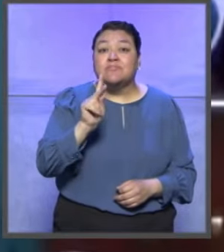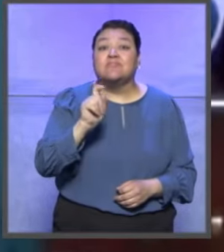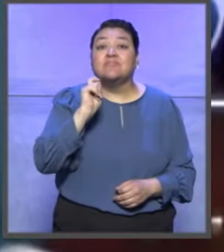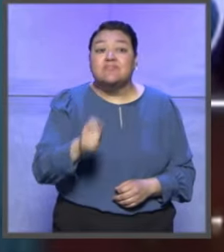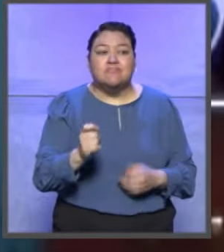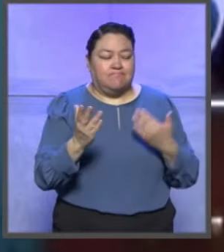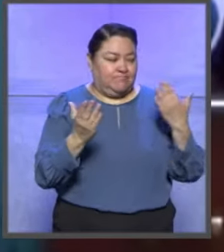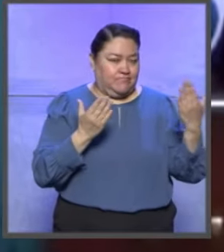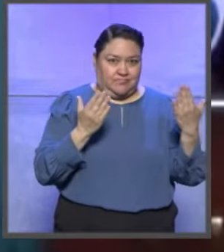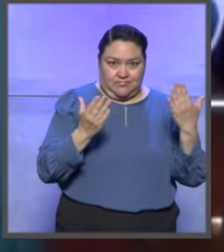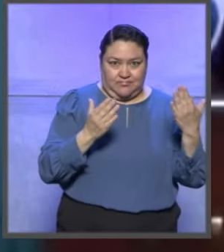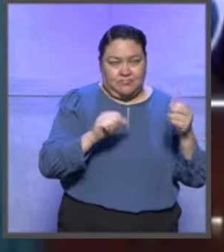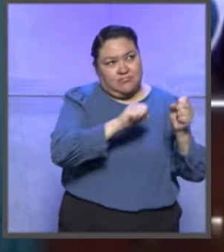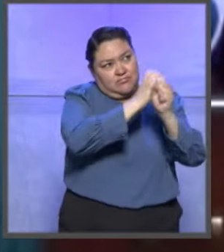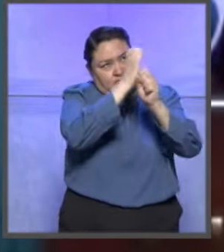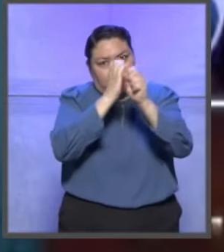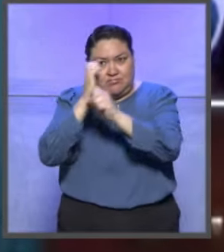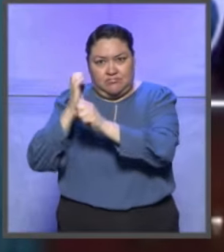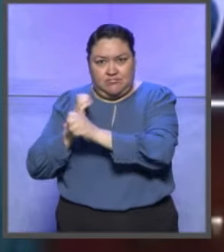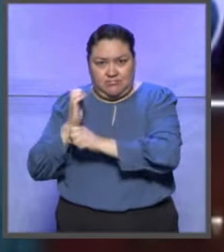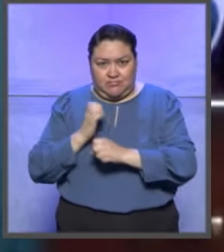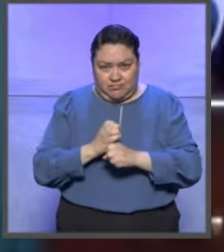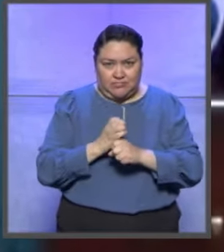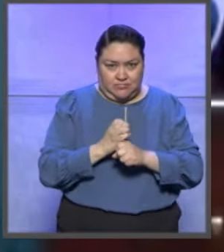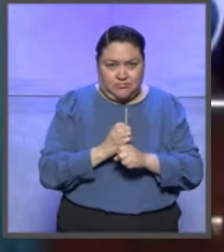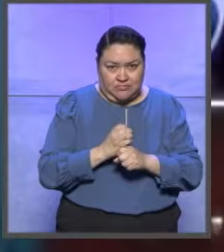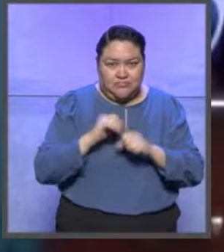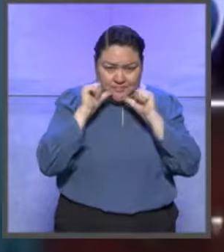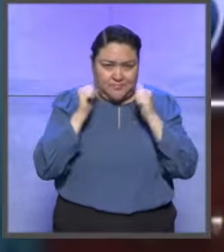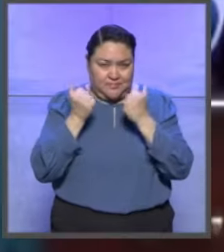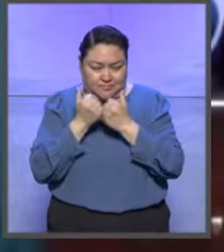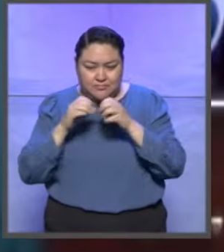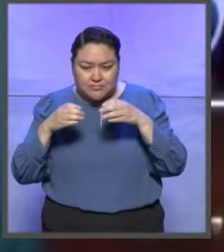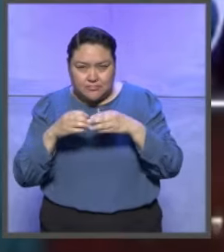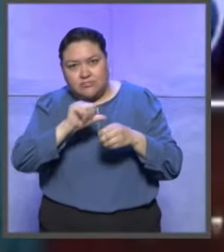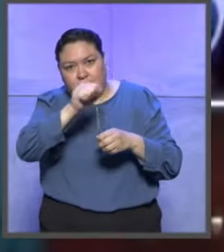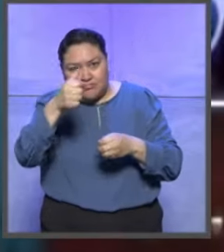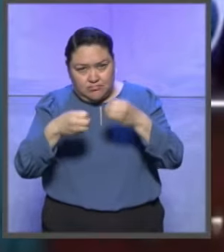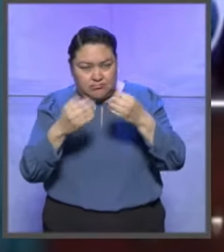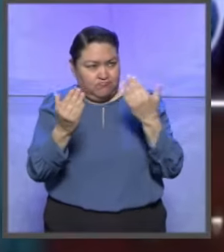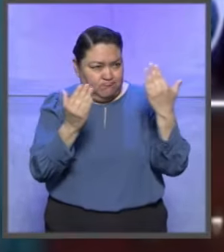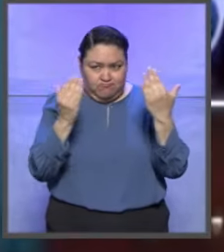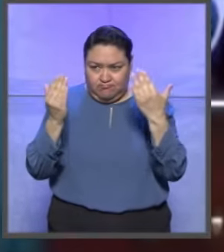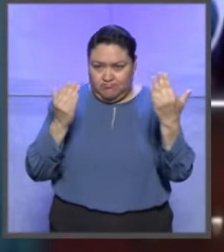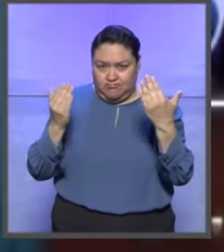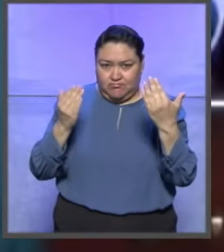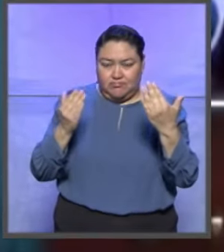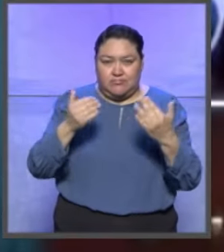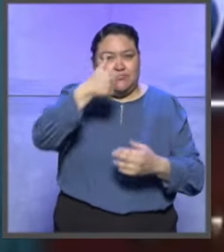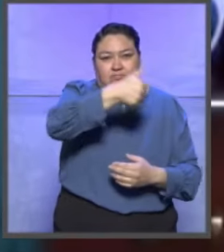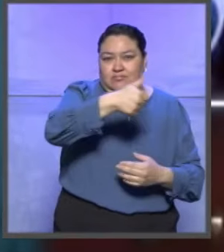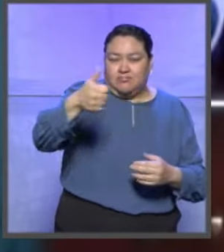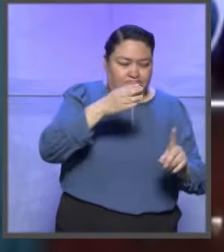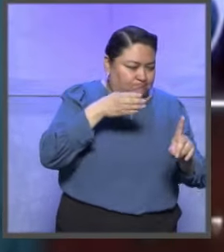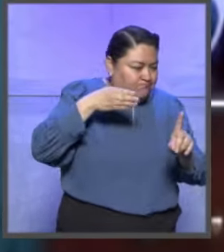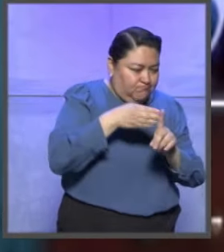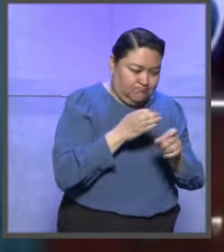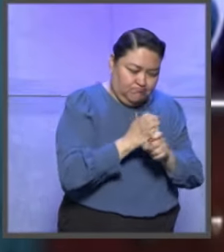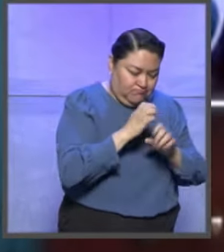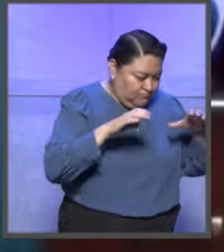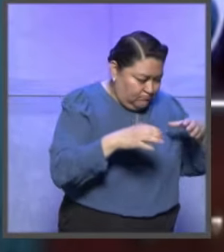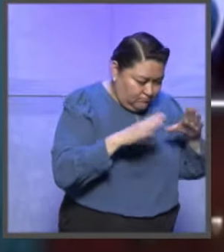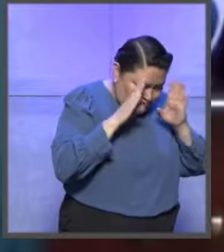la comparativa con todas las entidades federativas a las que representamos en la asociación, pues también van enfocadas a estos